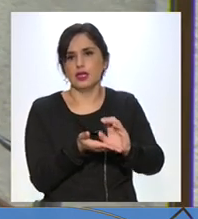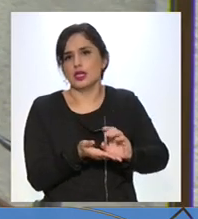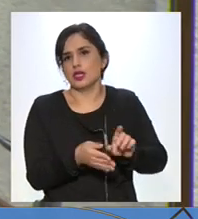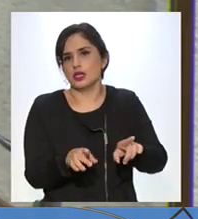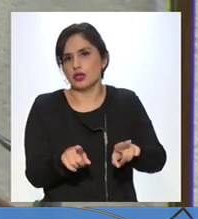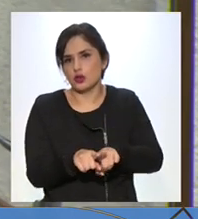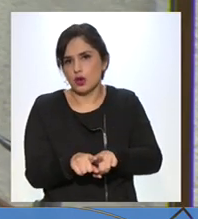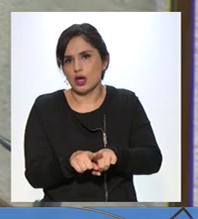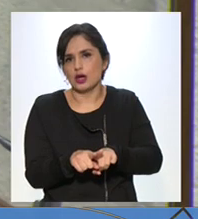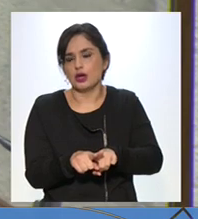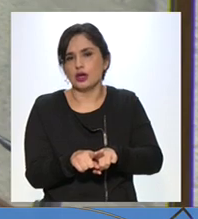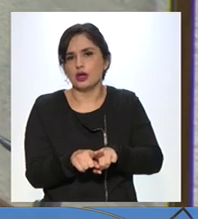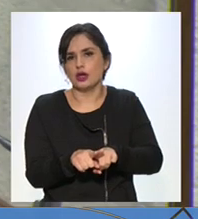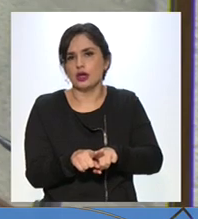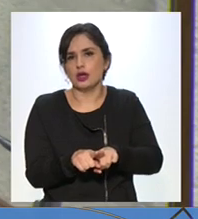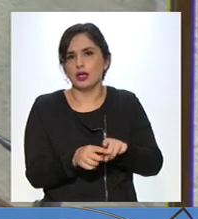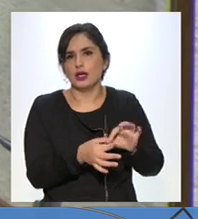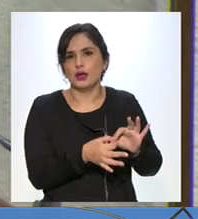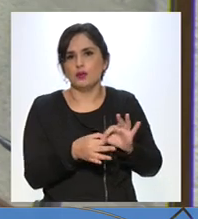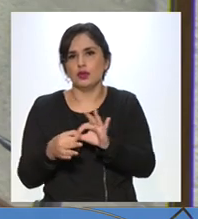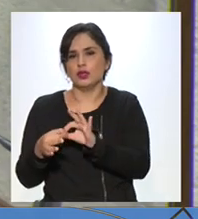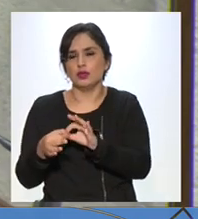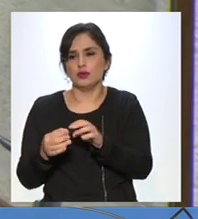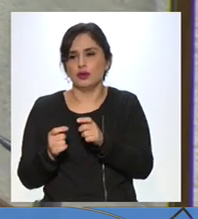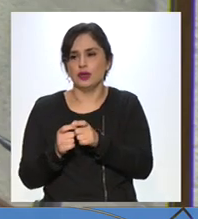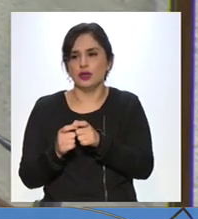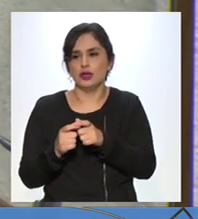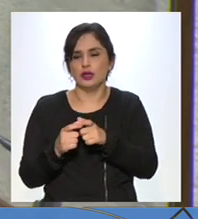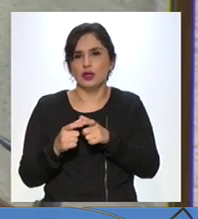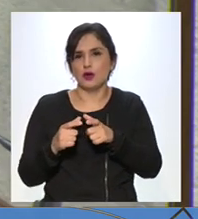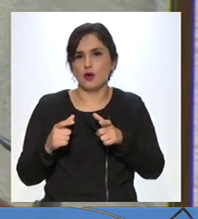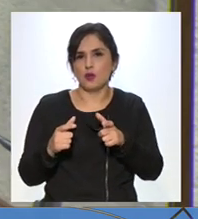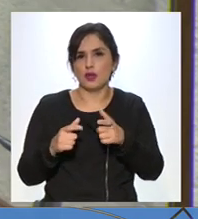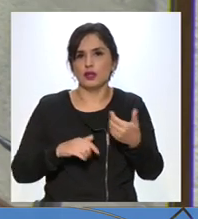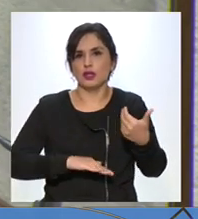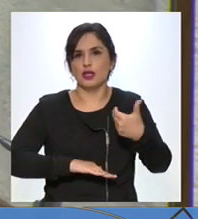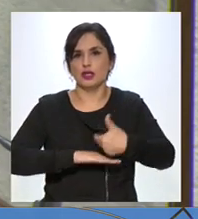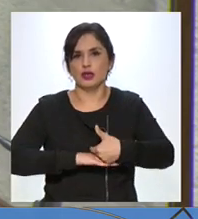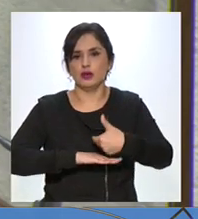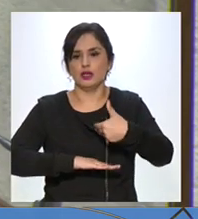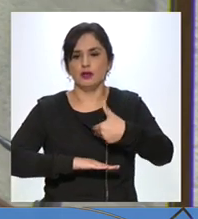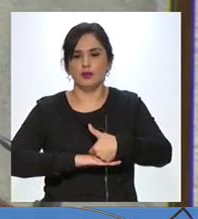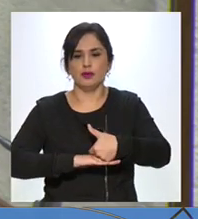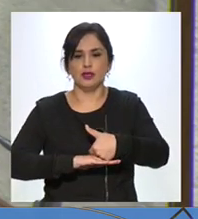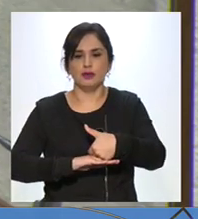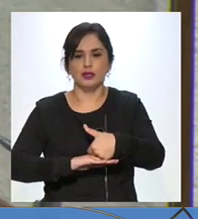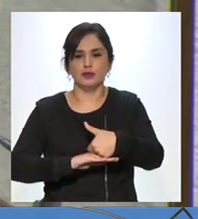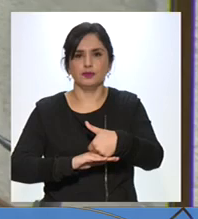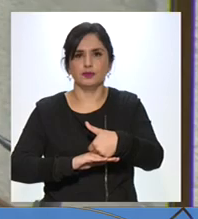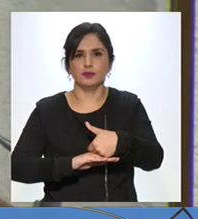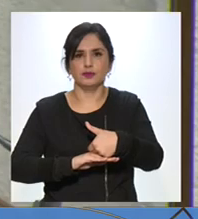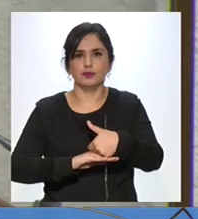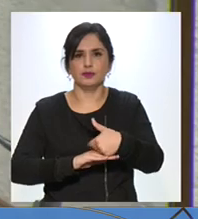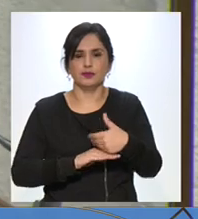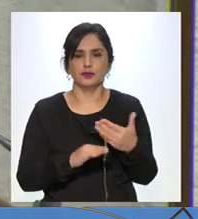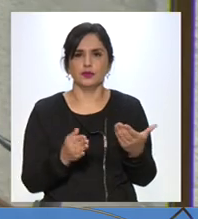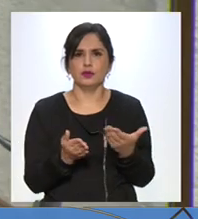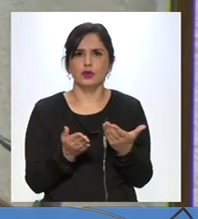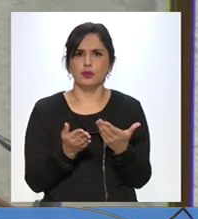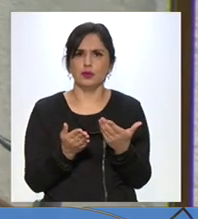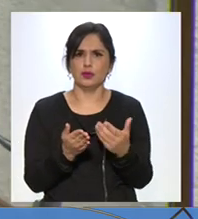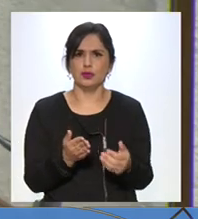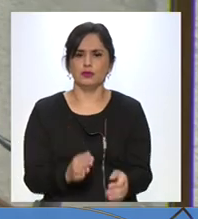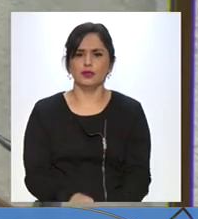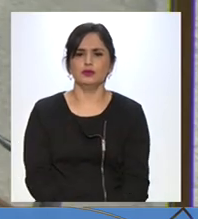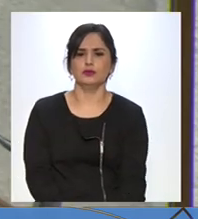debe fundamentalmente al aumento sustantivo de la demanda. Entonces, ¿cómo lograr hacer